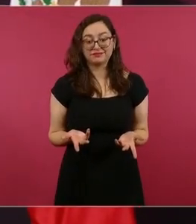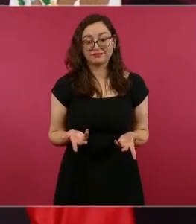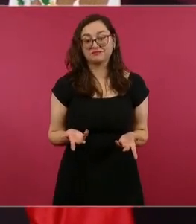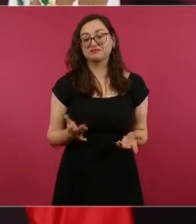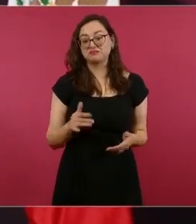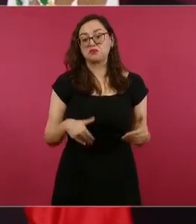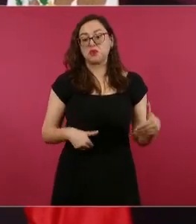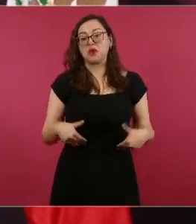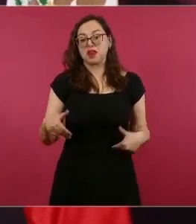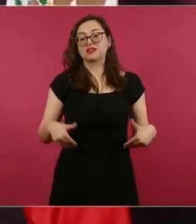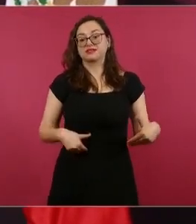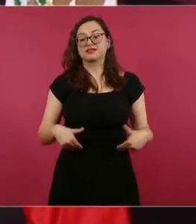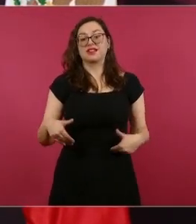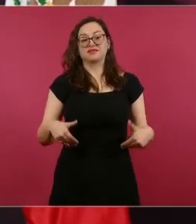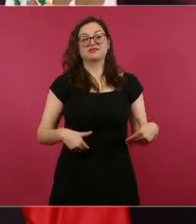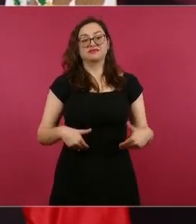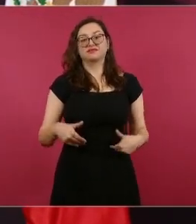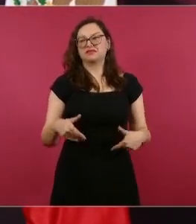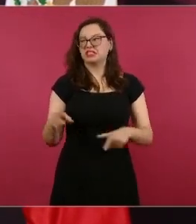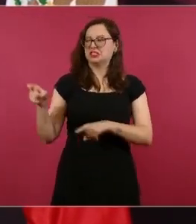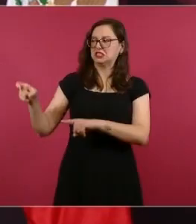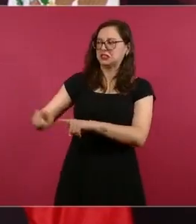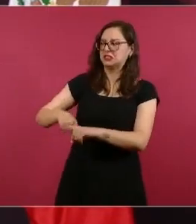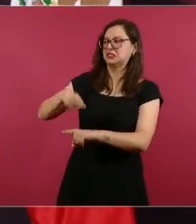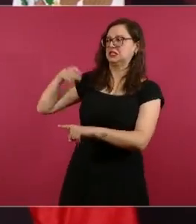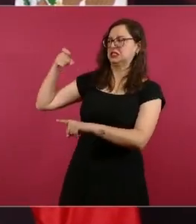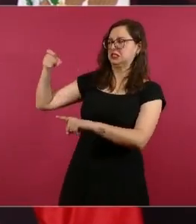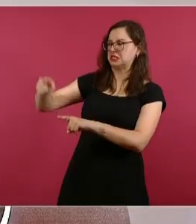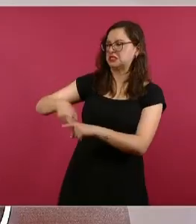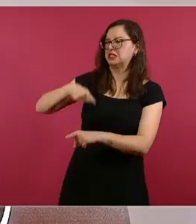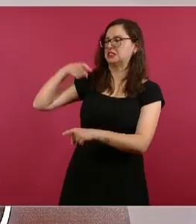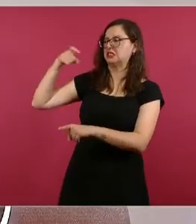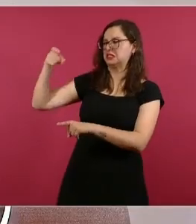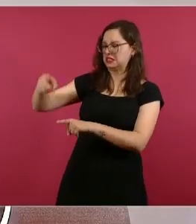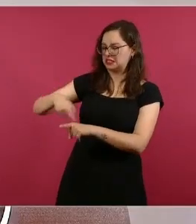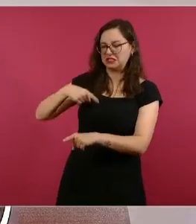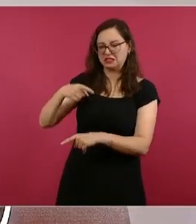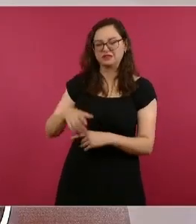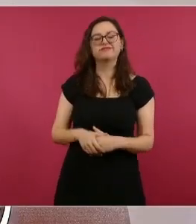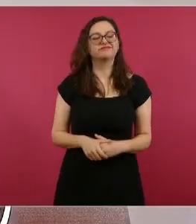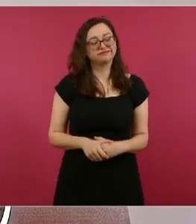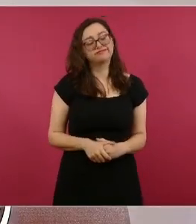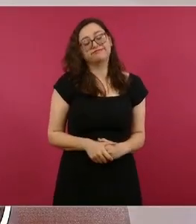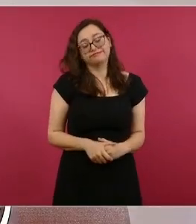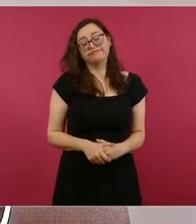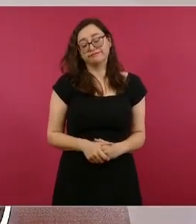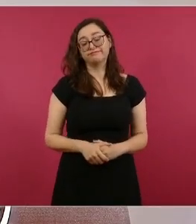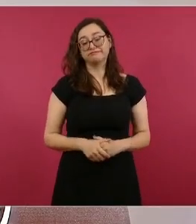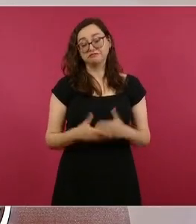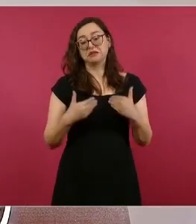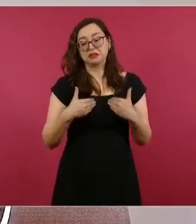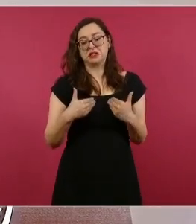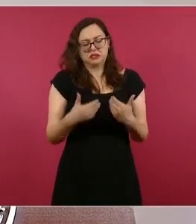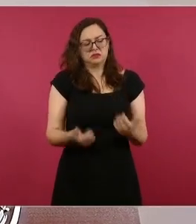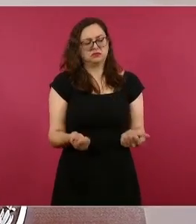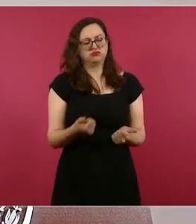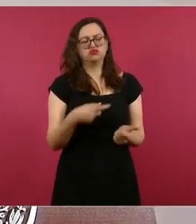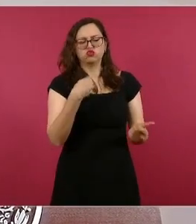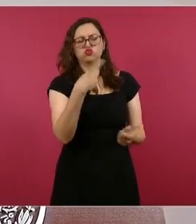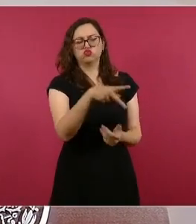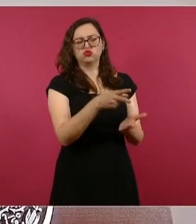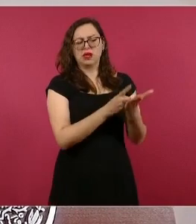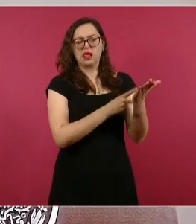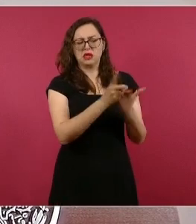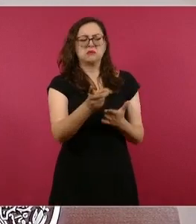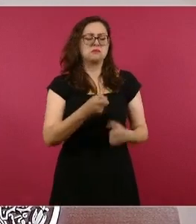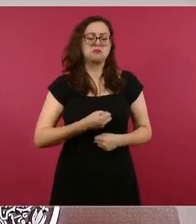les molesta mucho. Sí, sí, sí, sí, sí. Y están en todo su derecho.